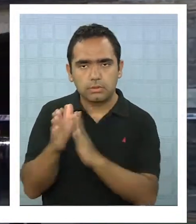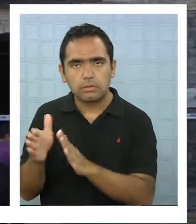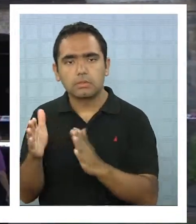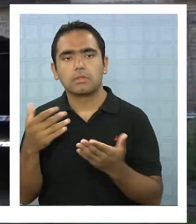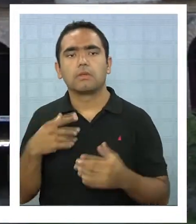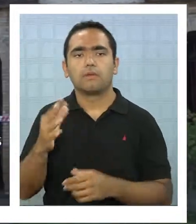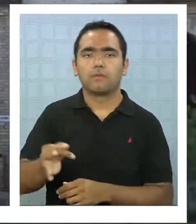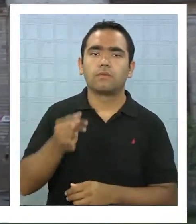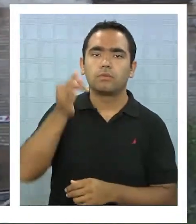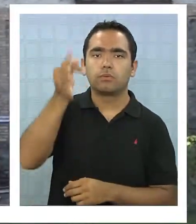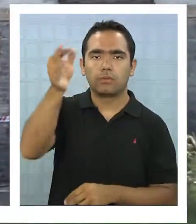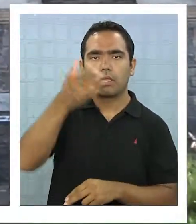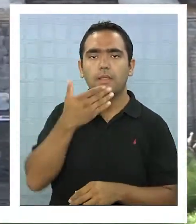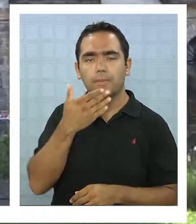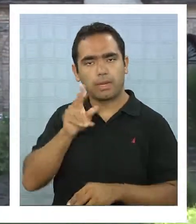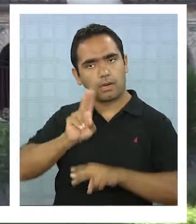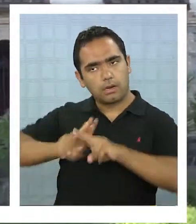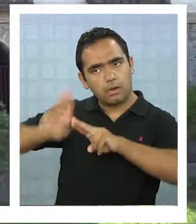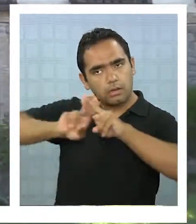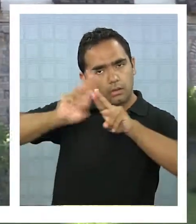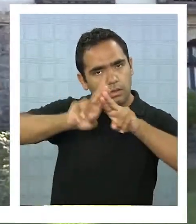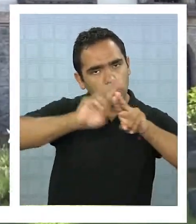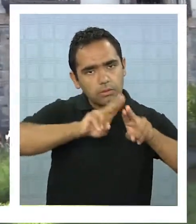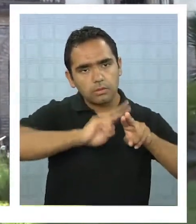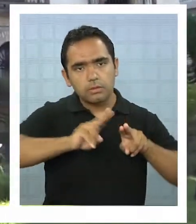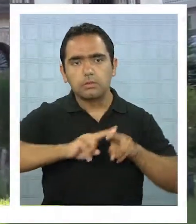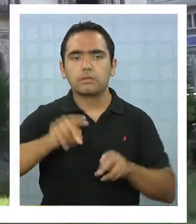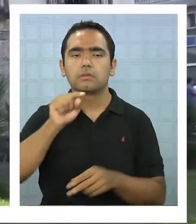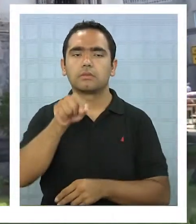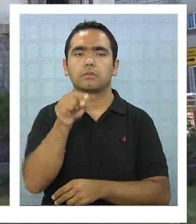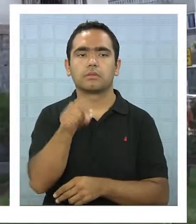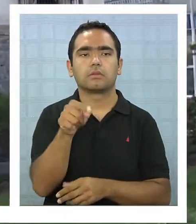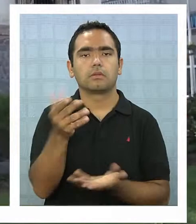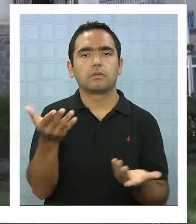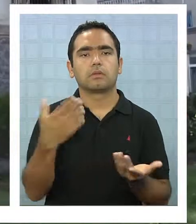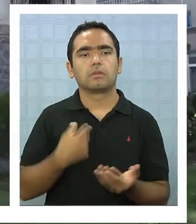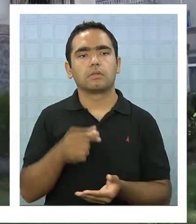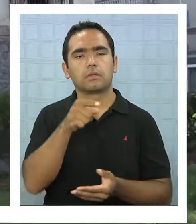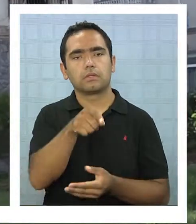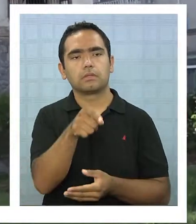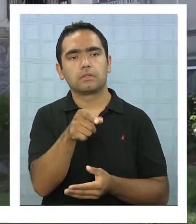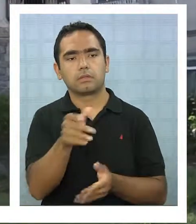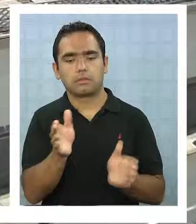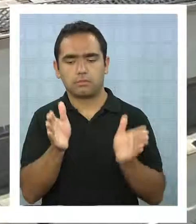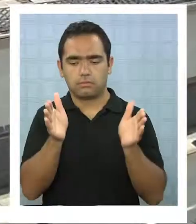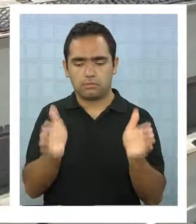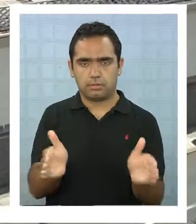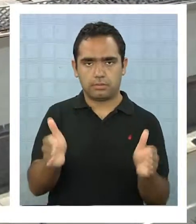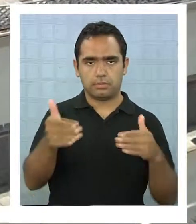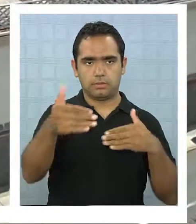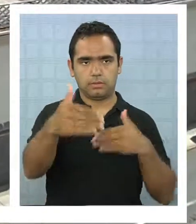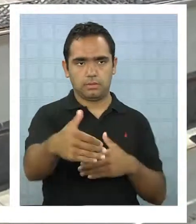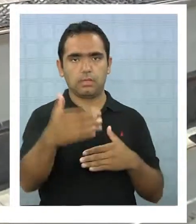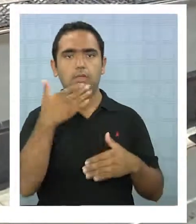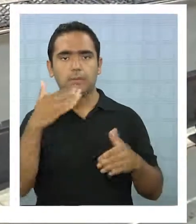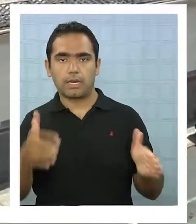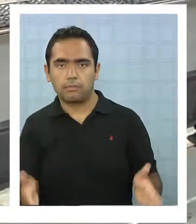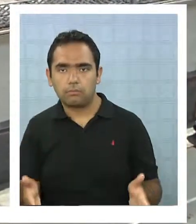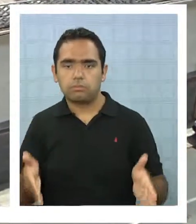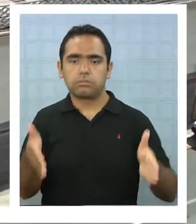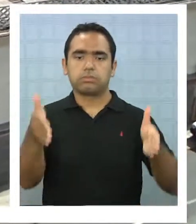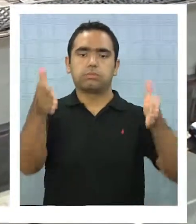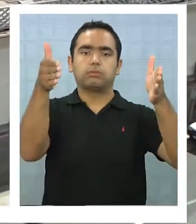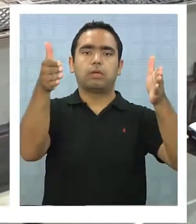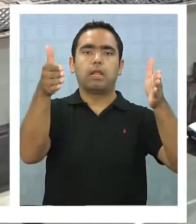en la futura restauración del emblemático edificio el cual quedará con un cerco perimetral alto para